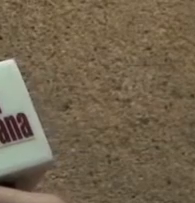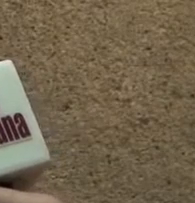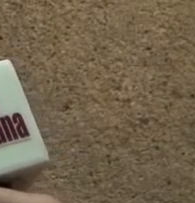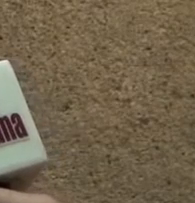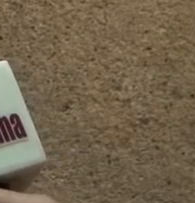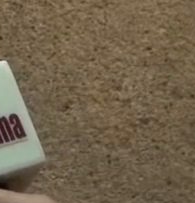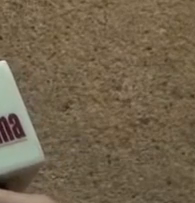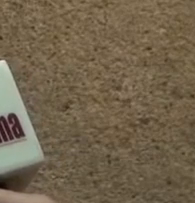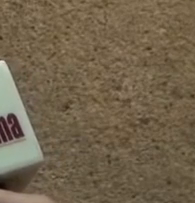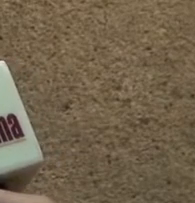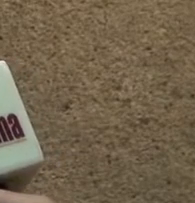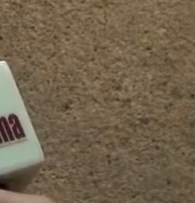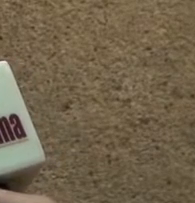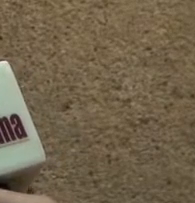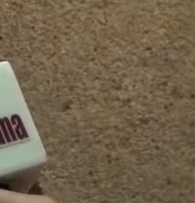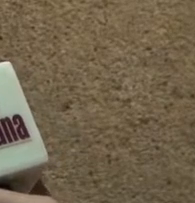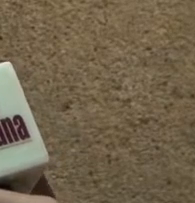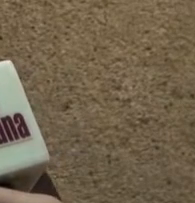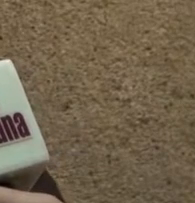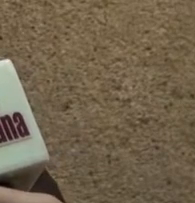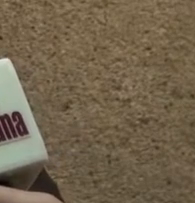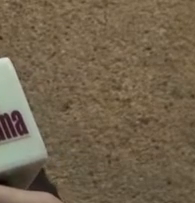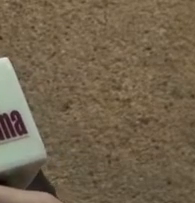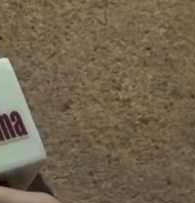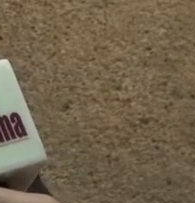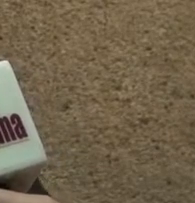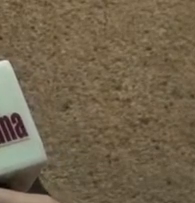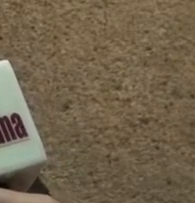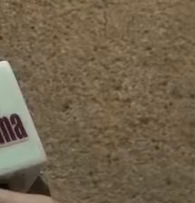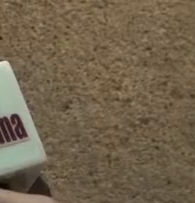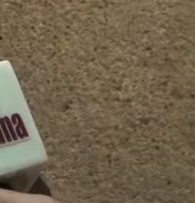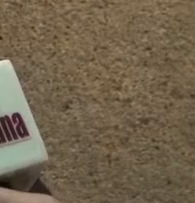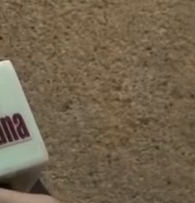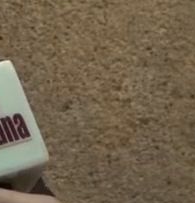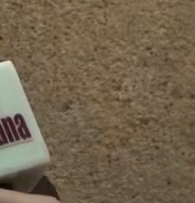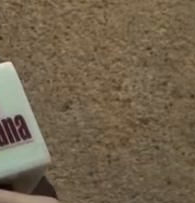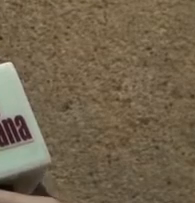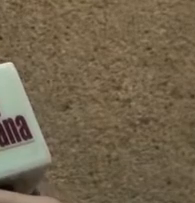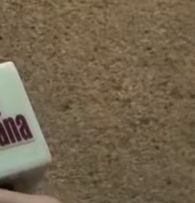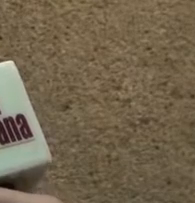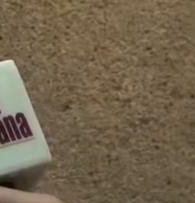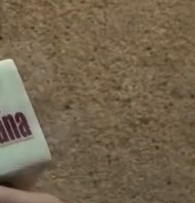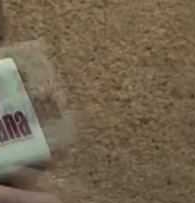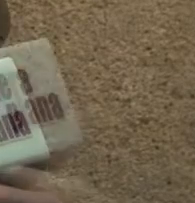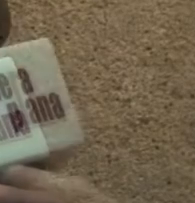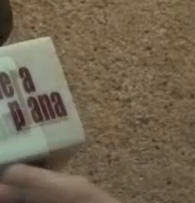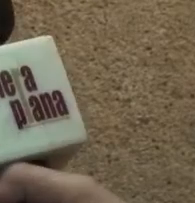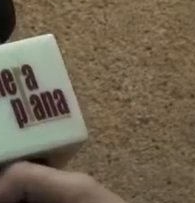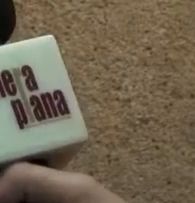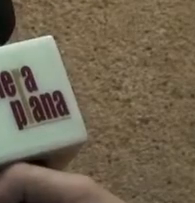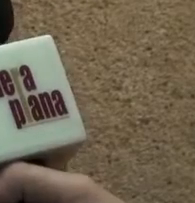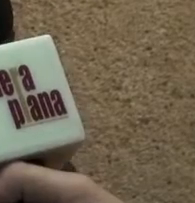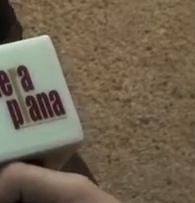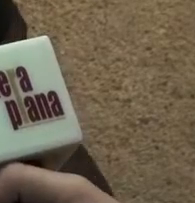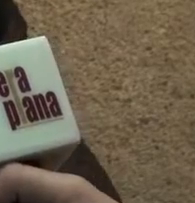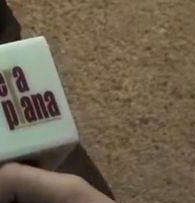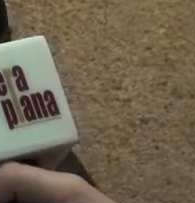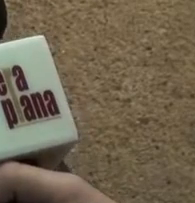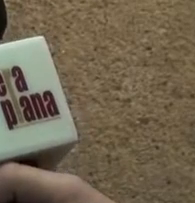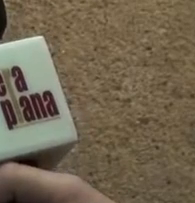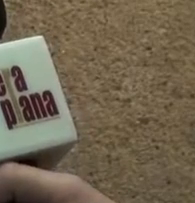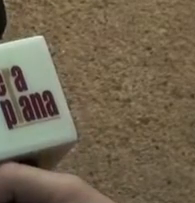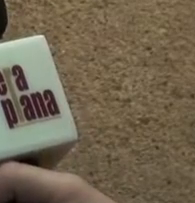ultraconservadora que no obedece a una verdadera protección de derechos. Por otra parte, una vez